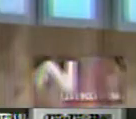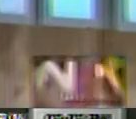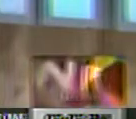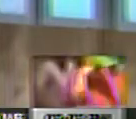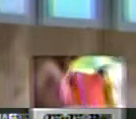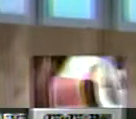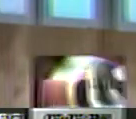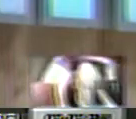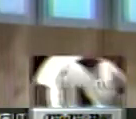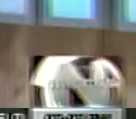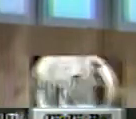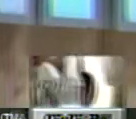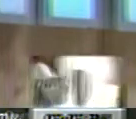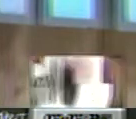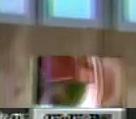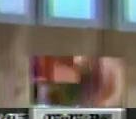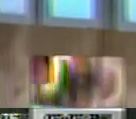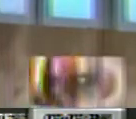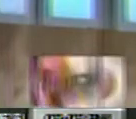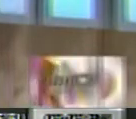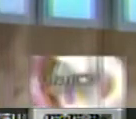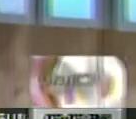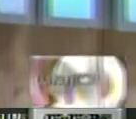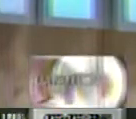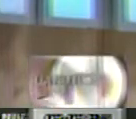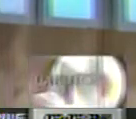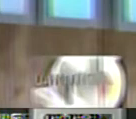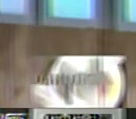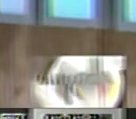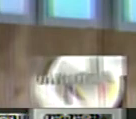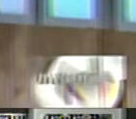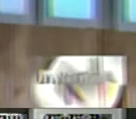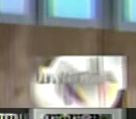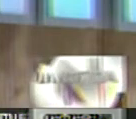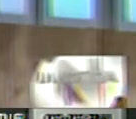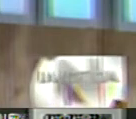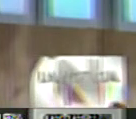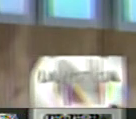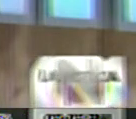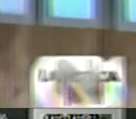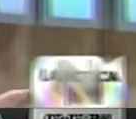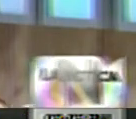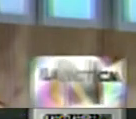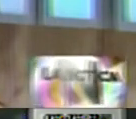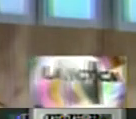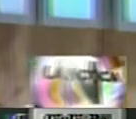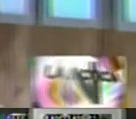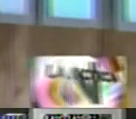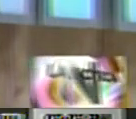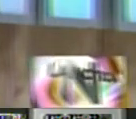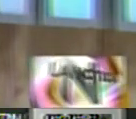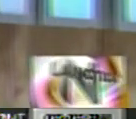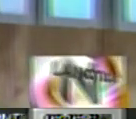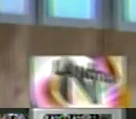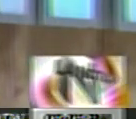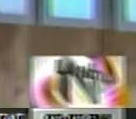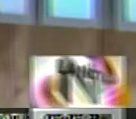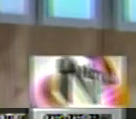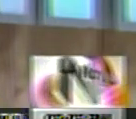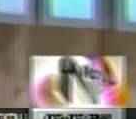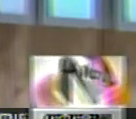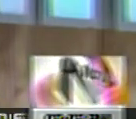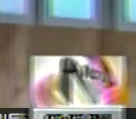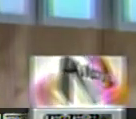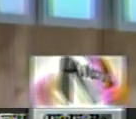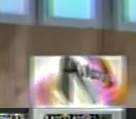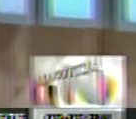pero esperamos tenerte nuevamente con nosotros acá para profundizar en este tema. Por cuestiones de tiempo tenemos que despedir.